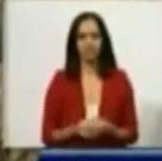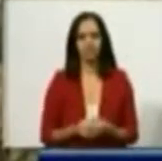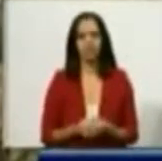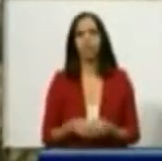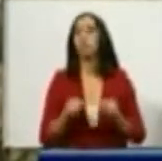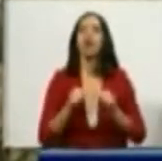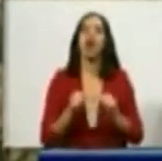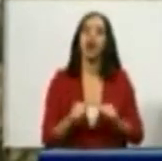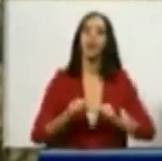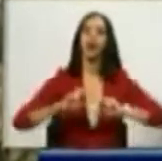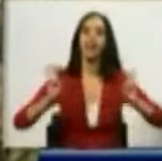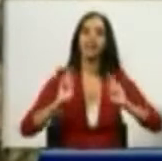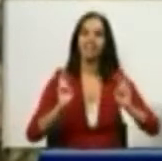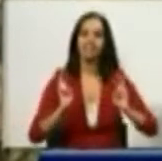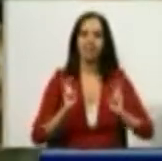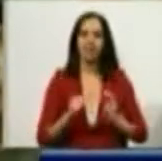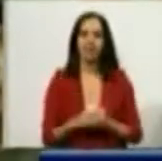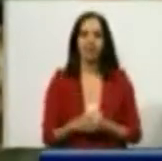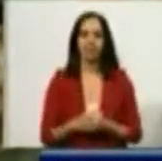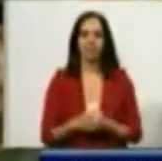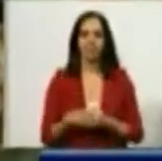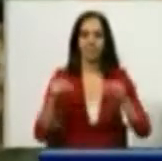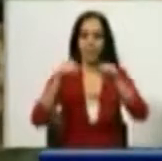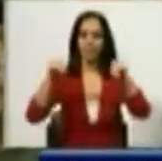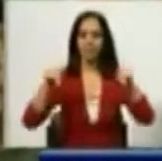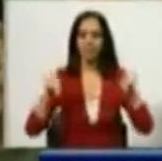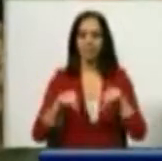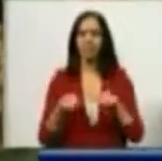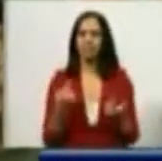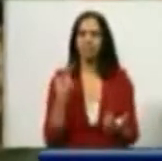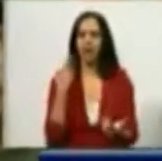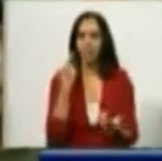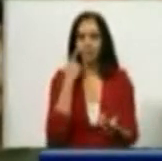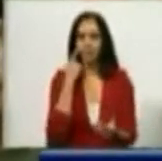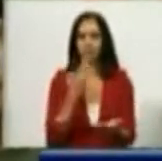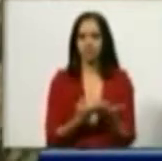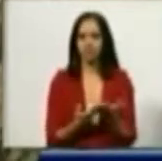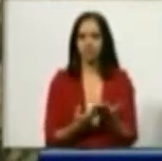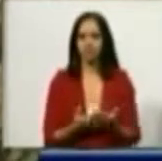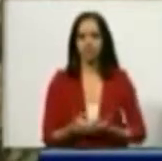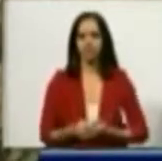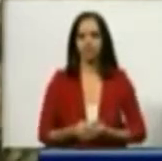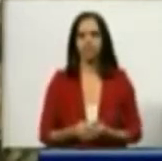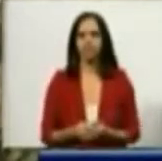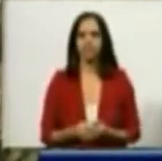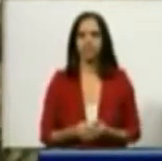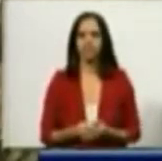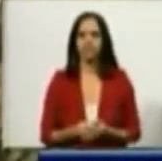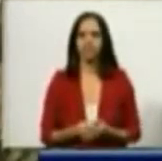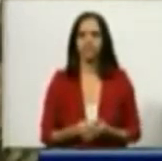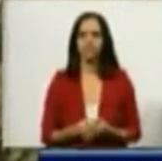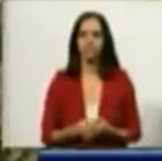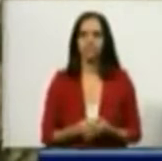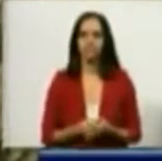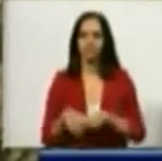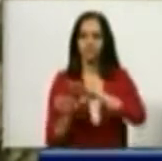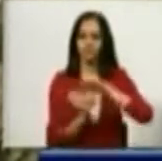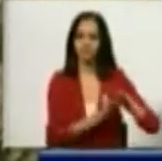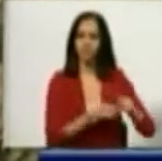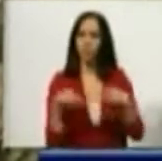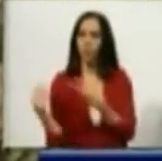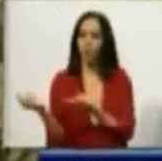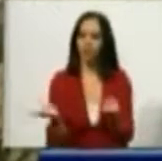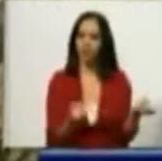ahí vamos a atender tema de la piscina el que estaba pendiente contra el miante Torres Terán